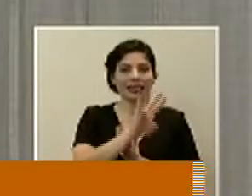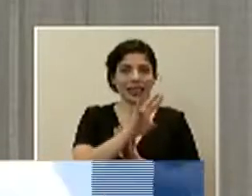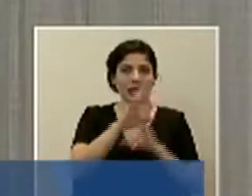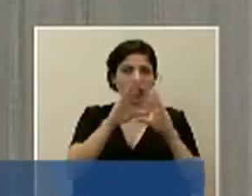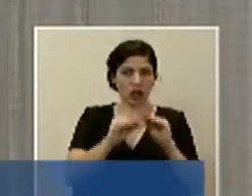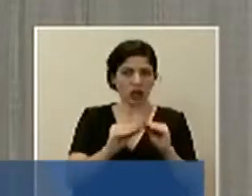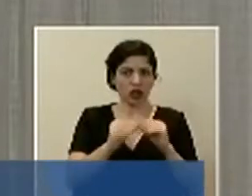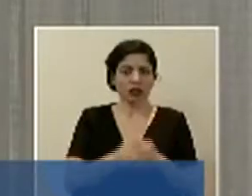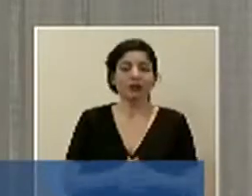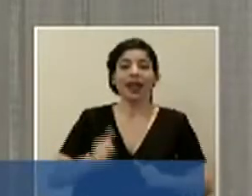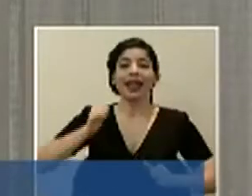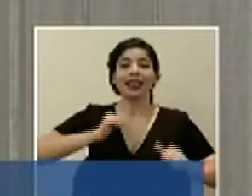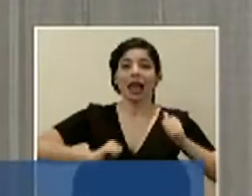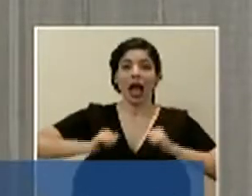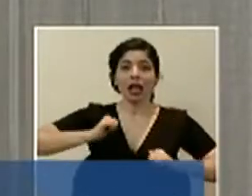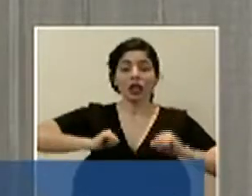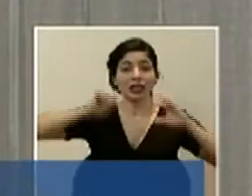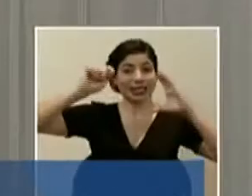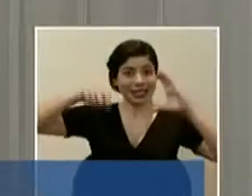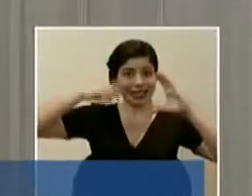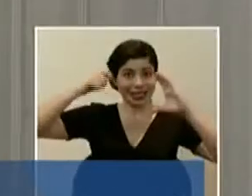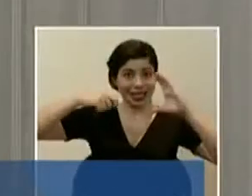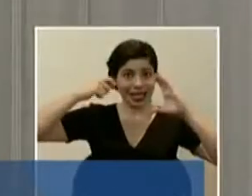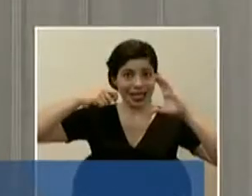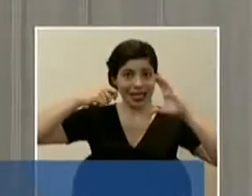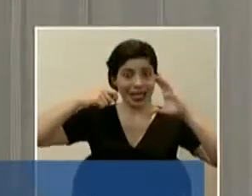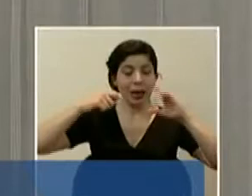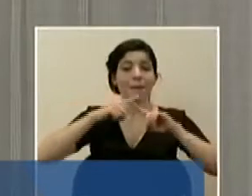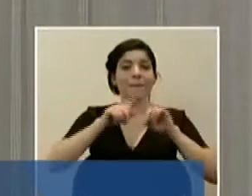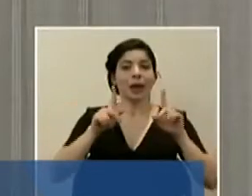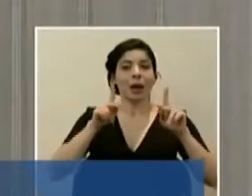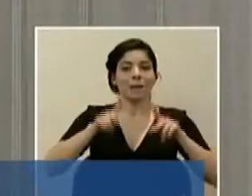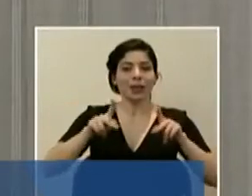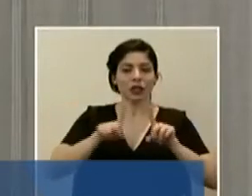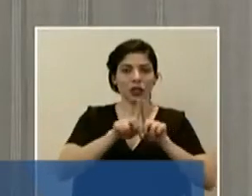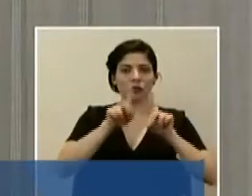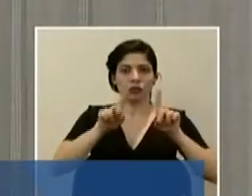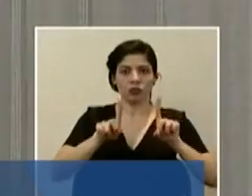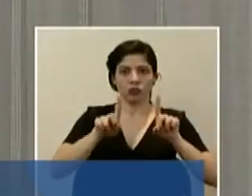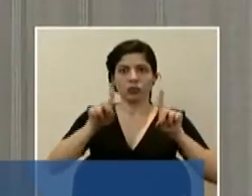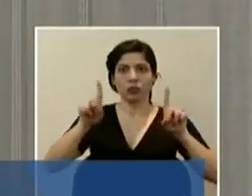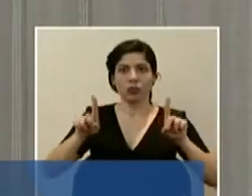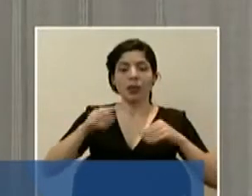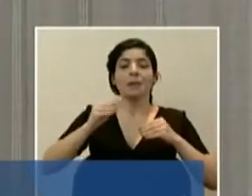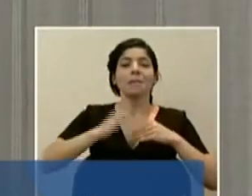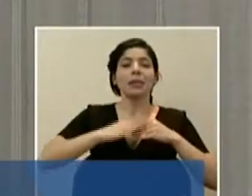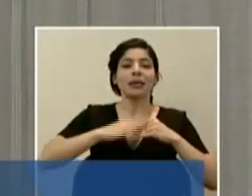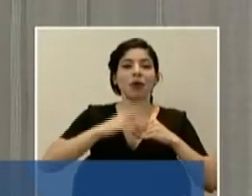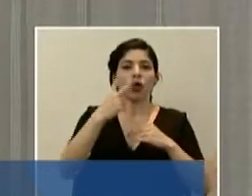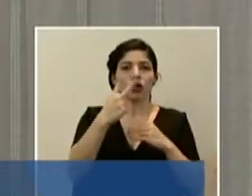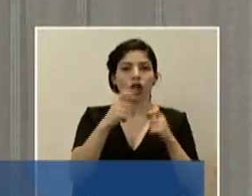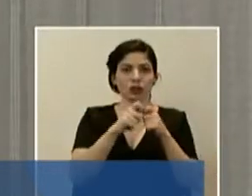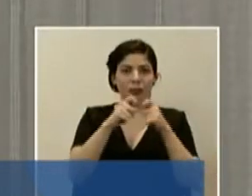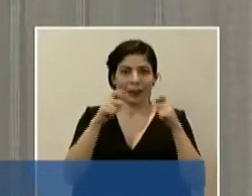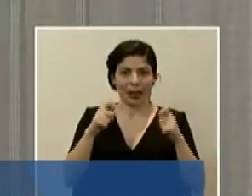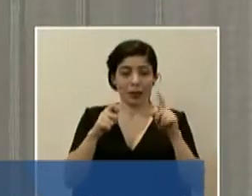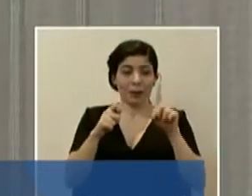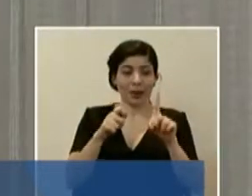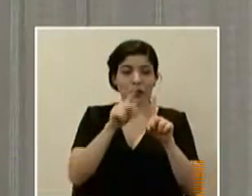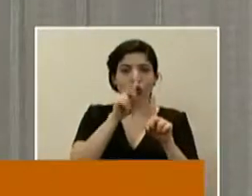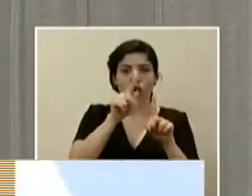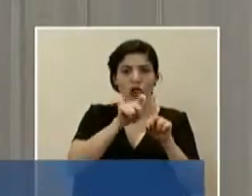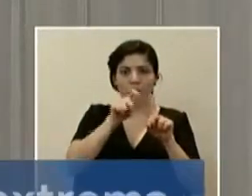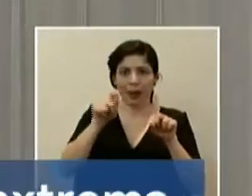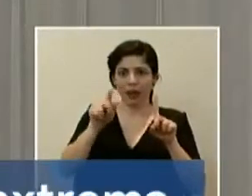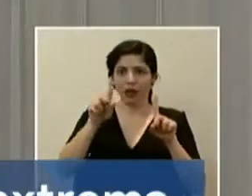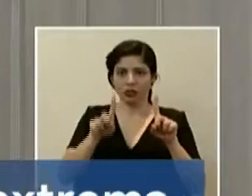son teatros y cines con medidas de separación de asientos de mínimo de 2 metros entre cada persona y